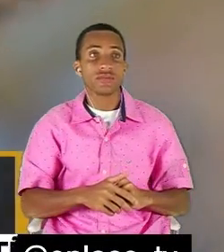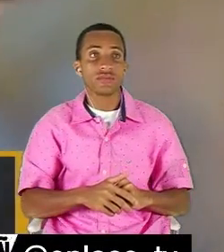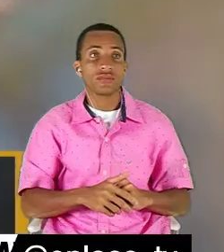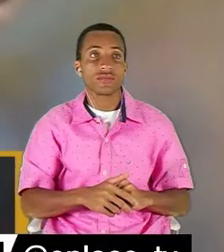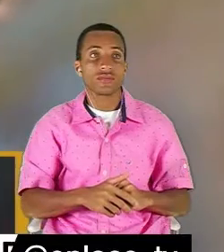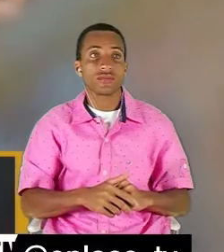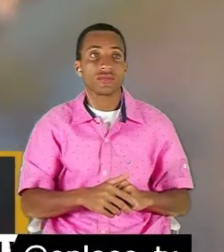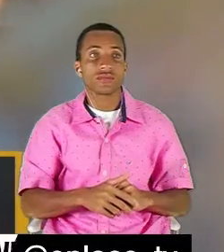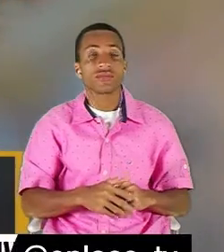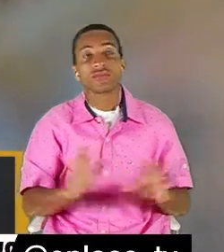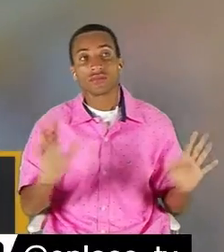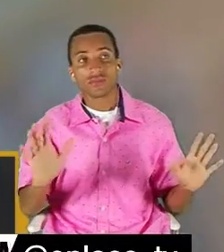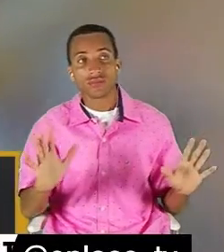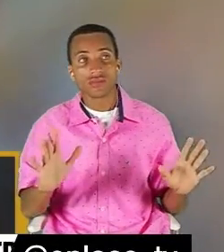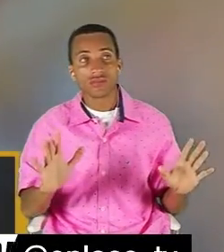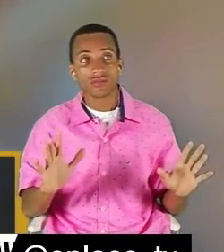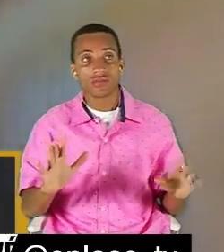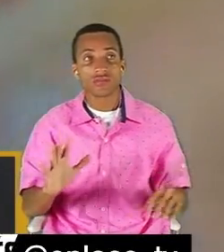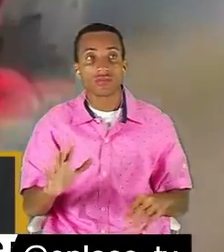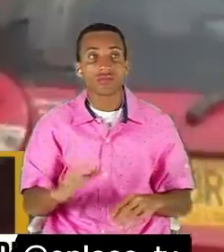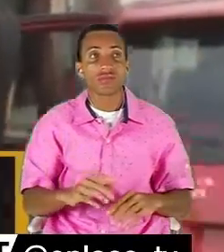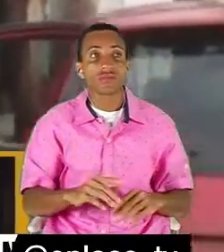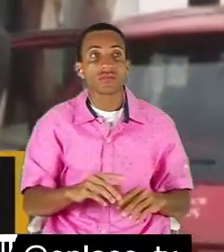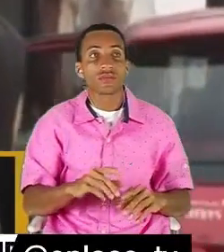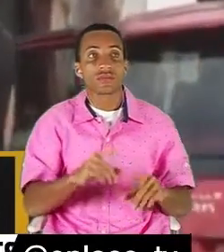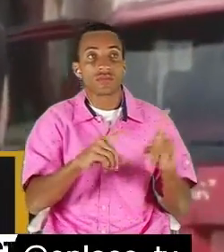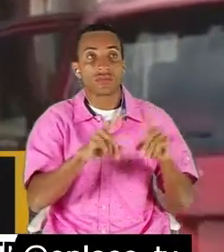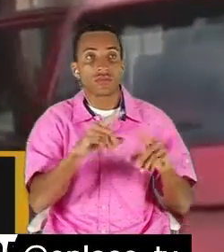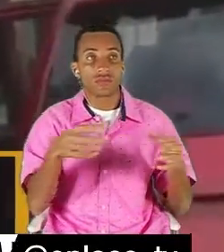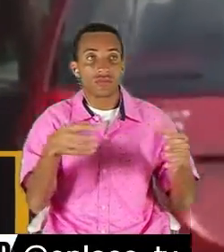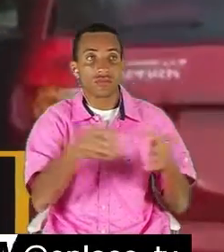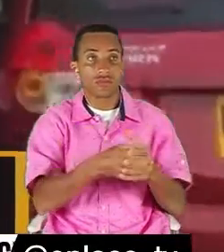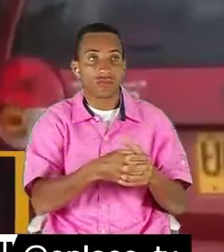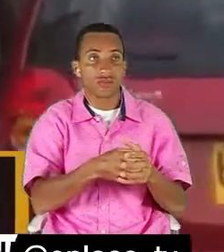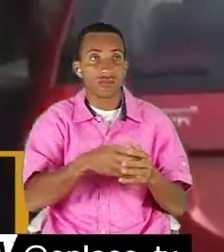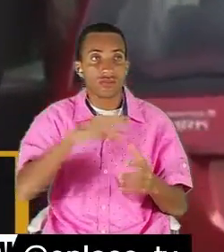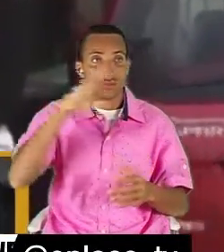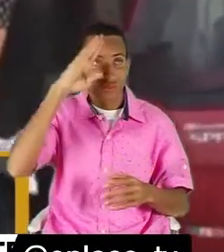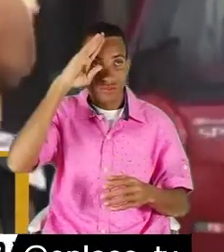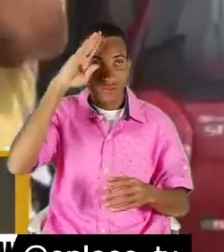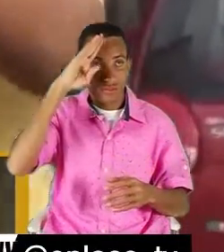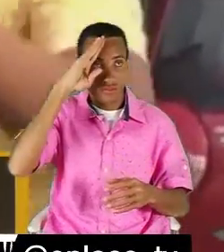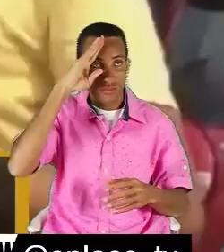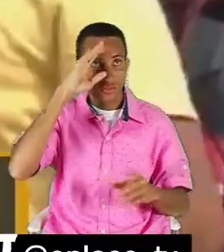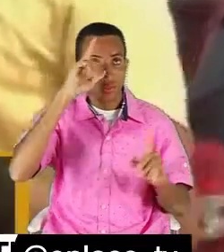Cuando es intervenida por un grupo motorizado nuestro,